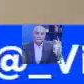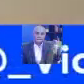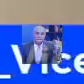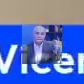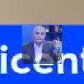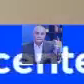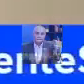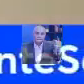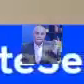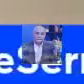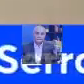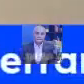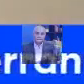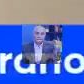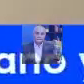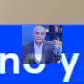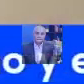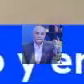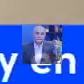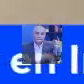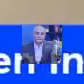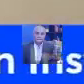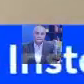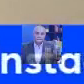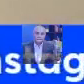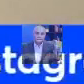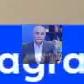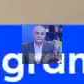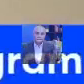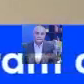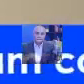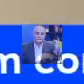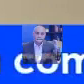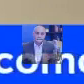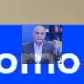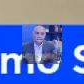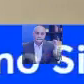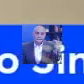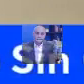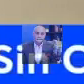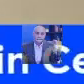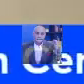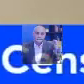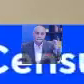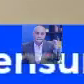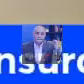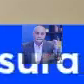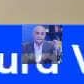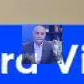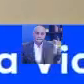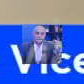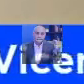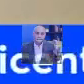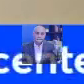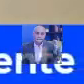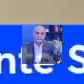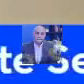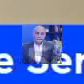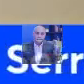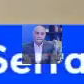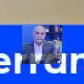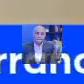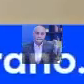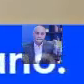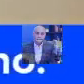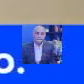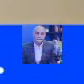hacían con quienes ostentaban la presidencia de México en anteriores sexenios, porque eran unos corruptos